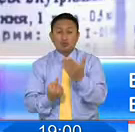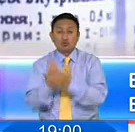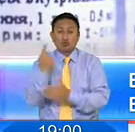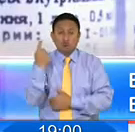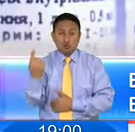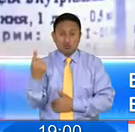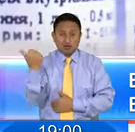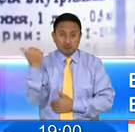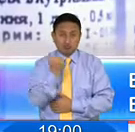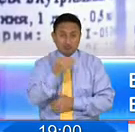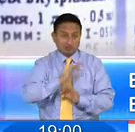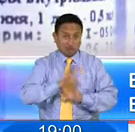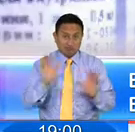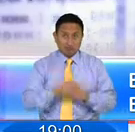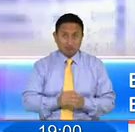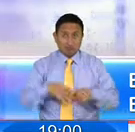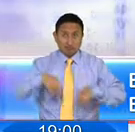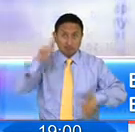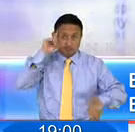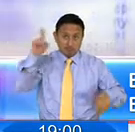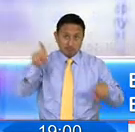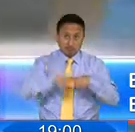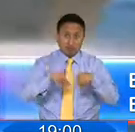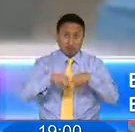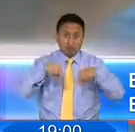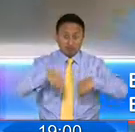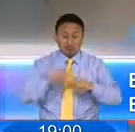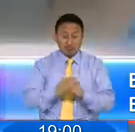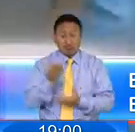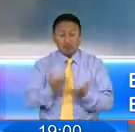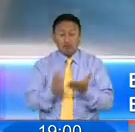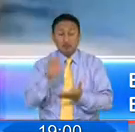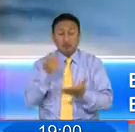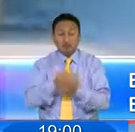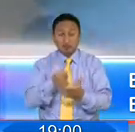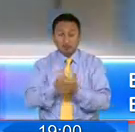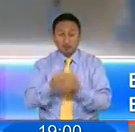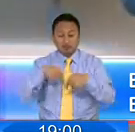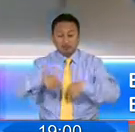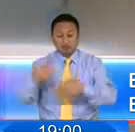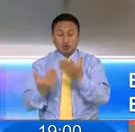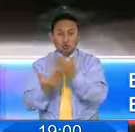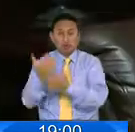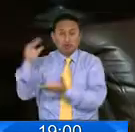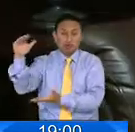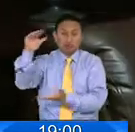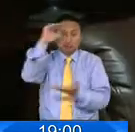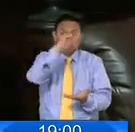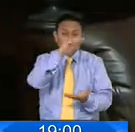en el acuerdo a firmarse se presume que podría ingresar también el nuevo medicamento informó javier no cero